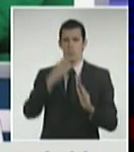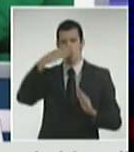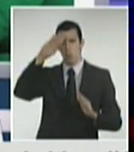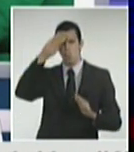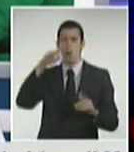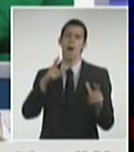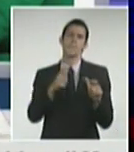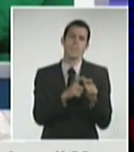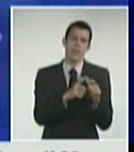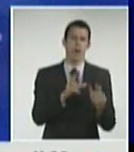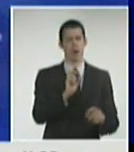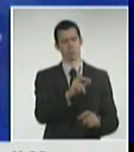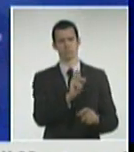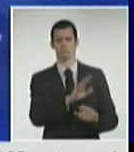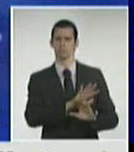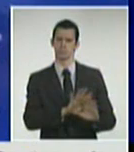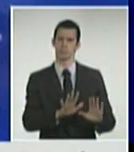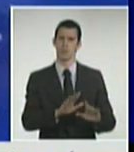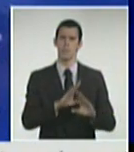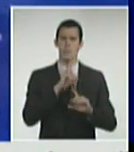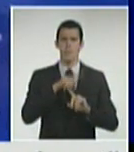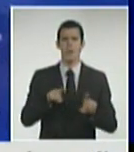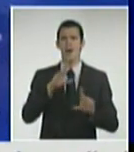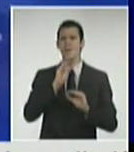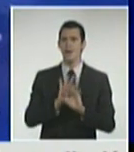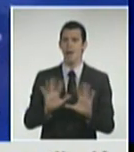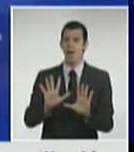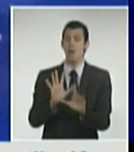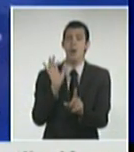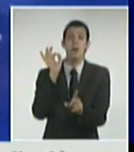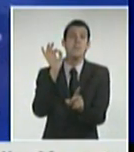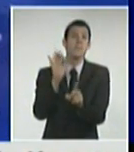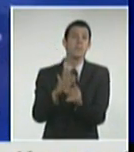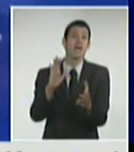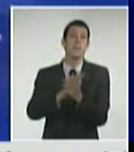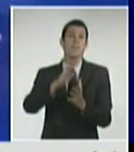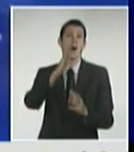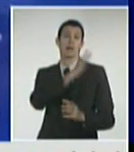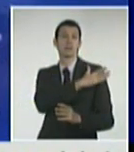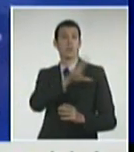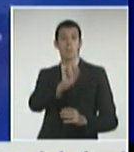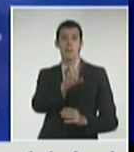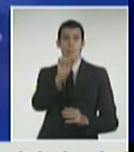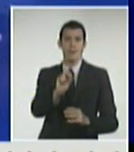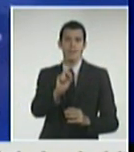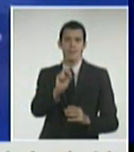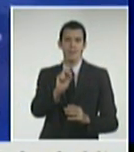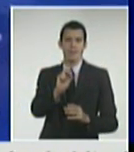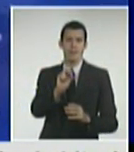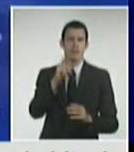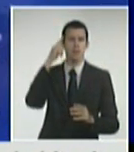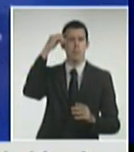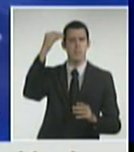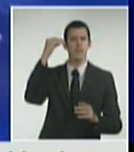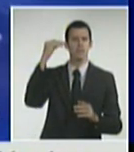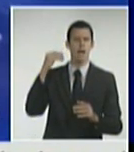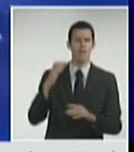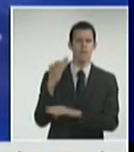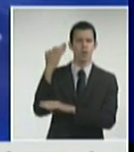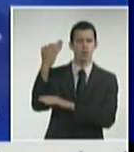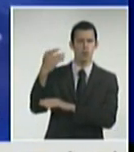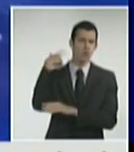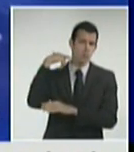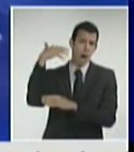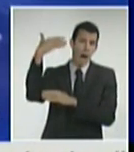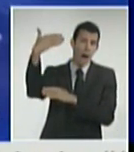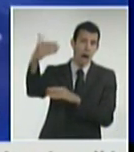se imaginara cuando se identificó a finales del año 2019, que iba a durar tanto, que